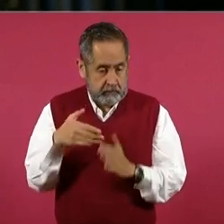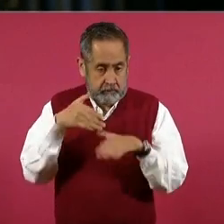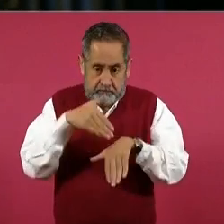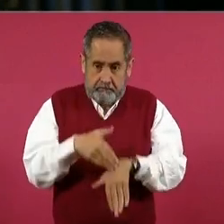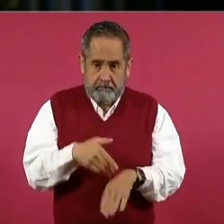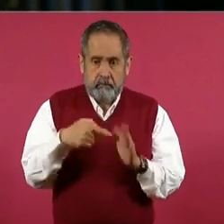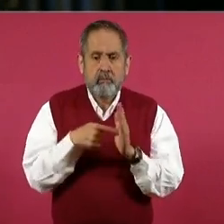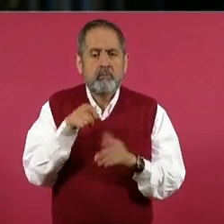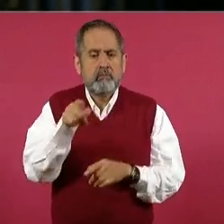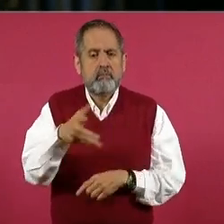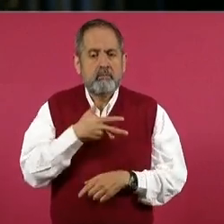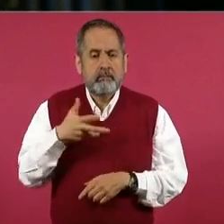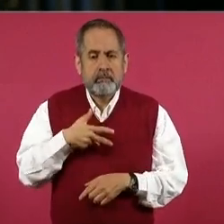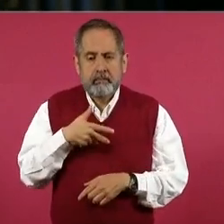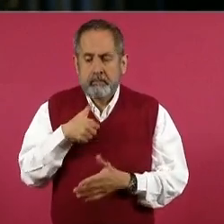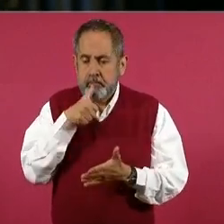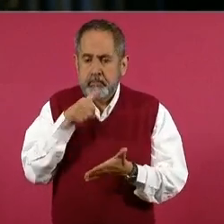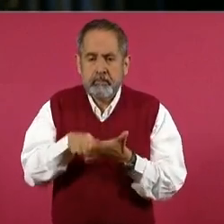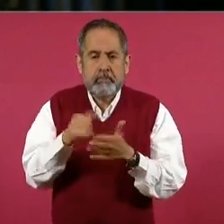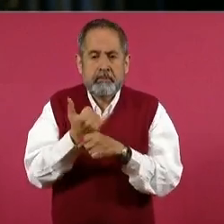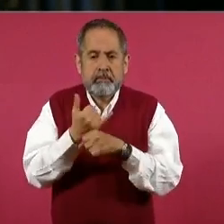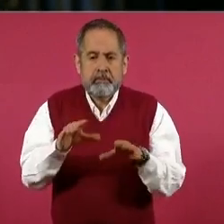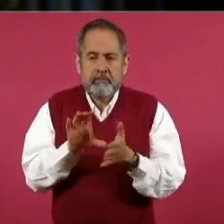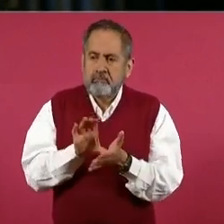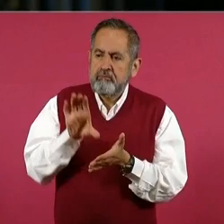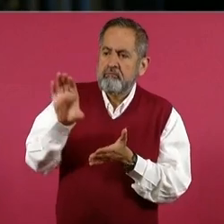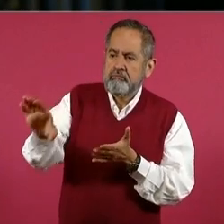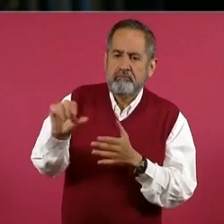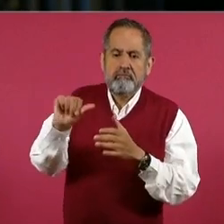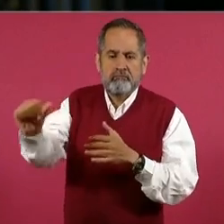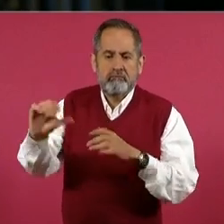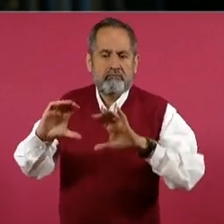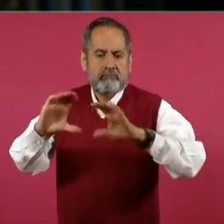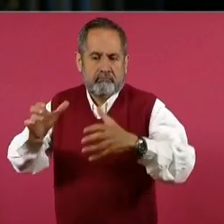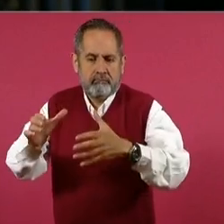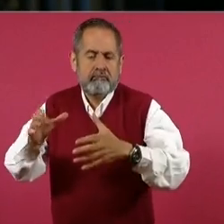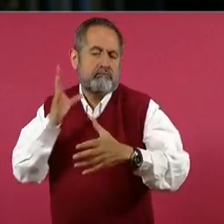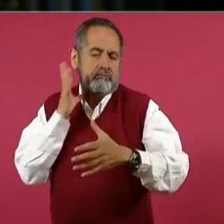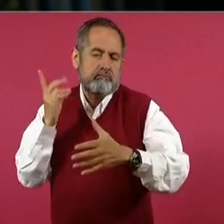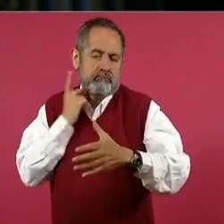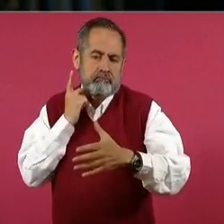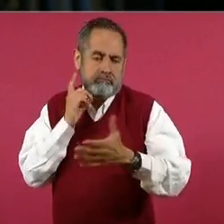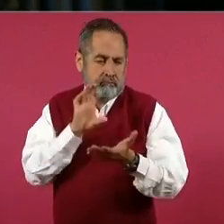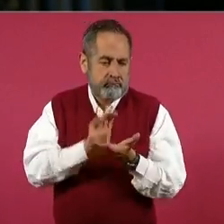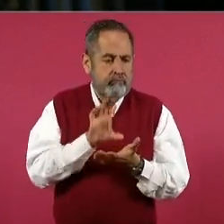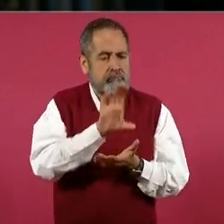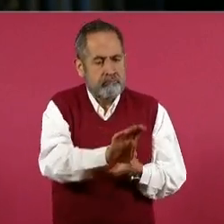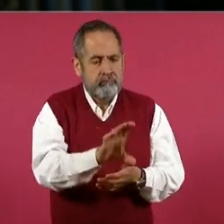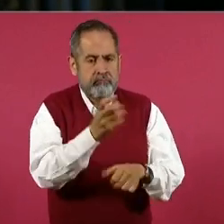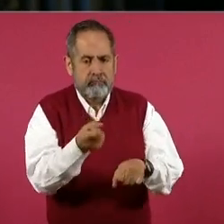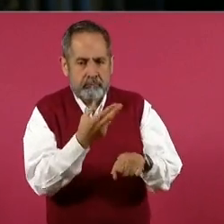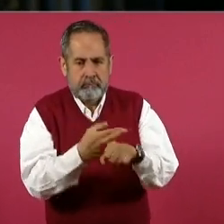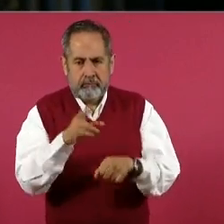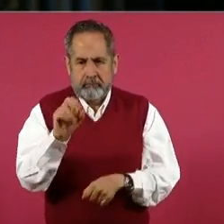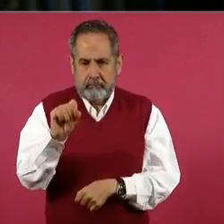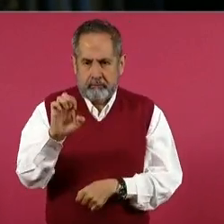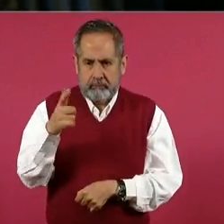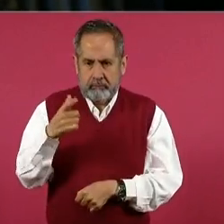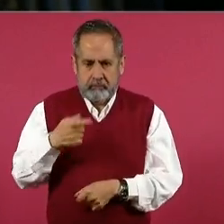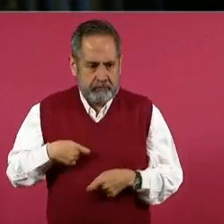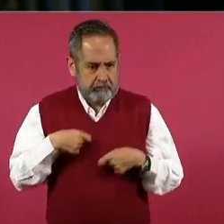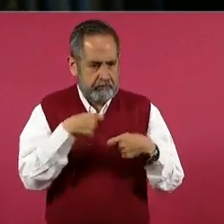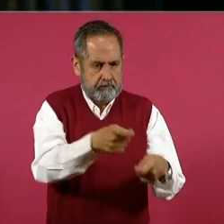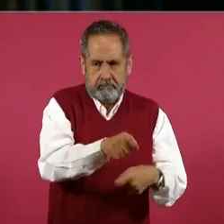apego de derecho, usted tiene que enviar el informe de gobierno al Congreso para, bueno, por salvoconducto de la Secretaría de Gobernación.